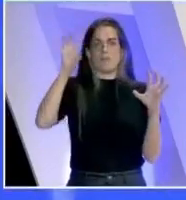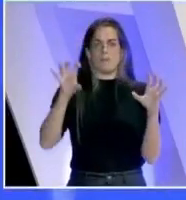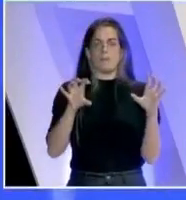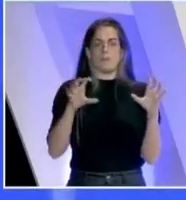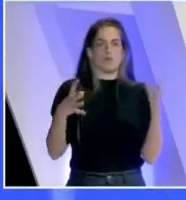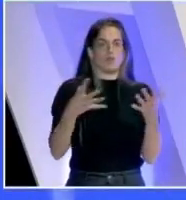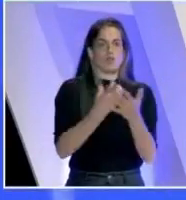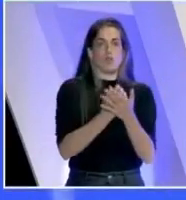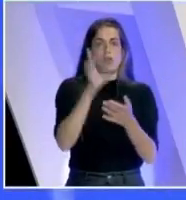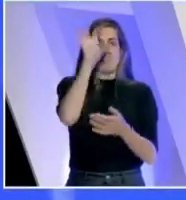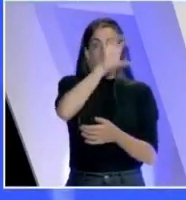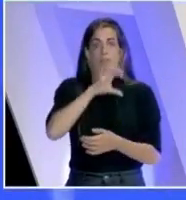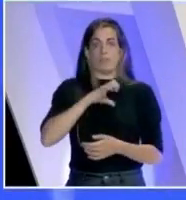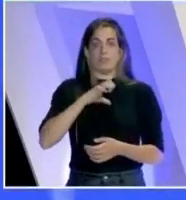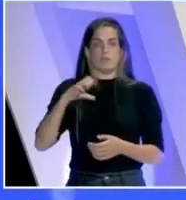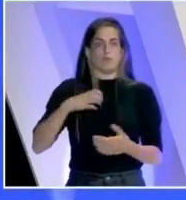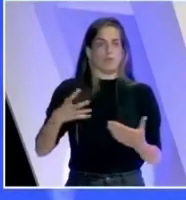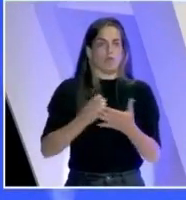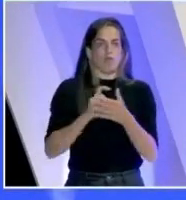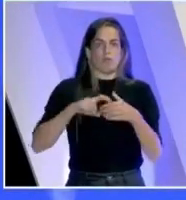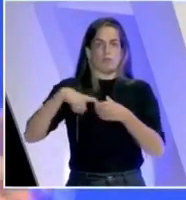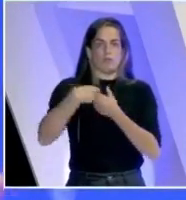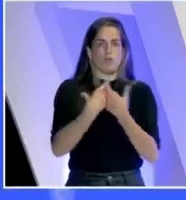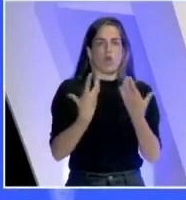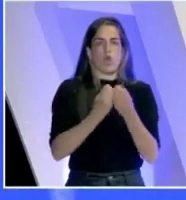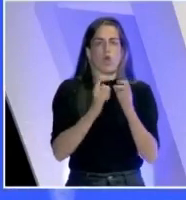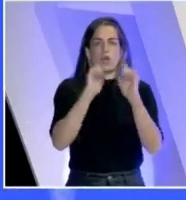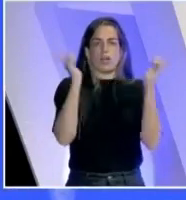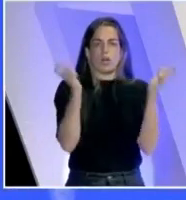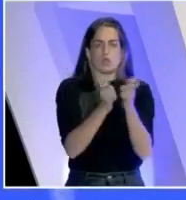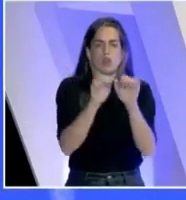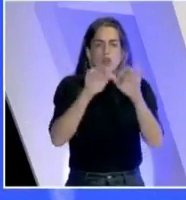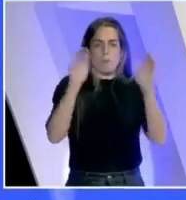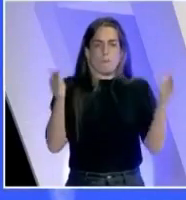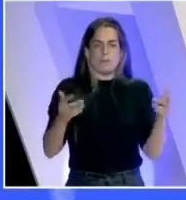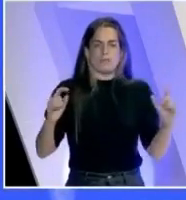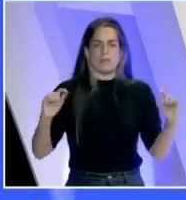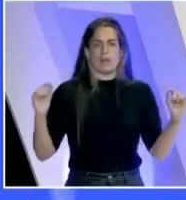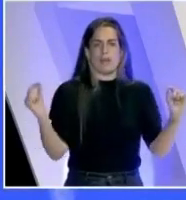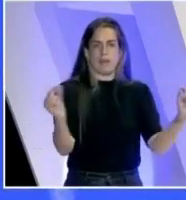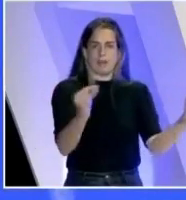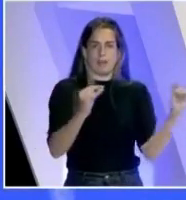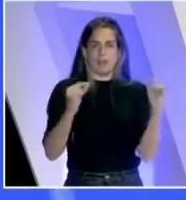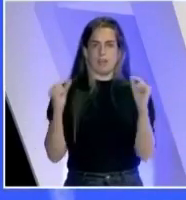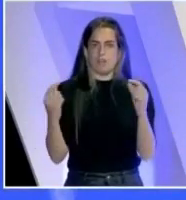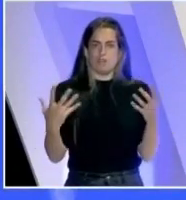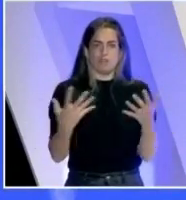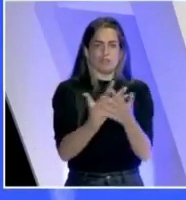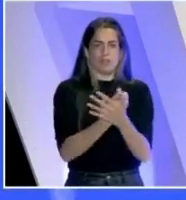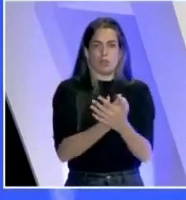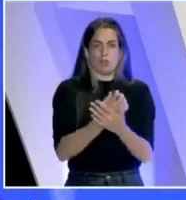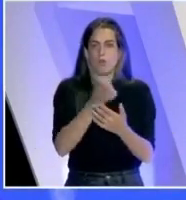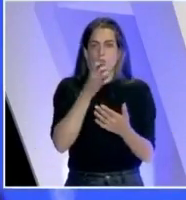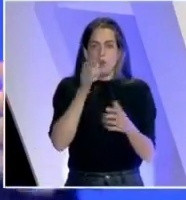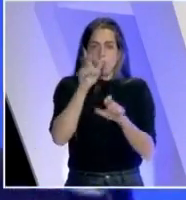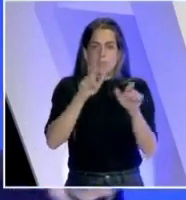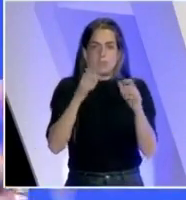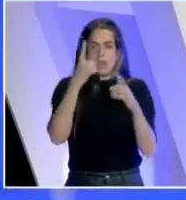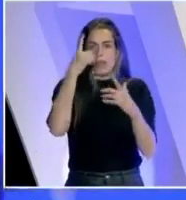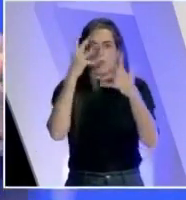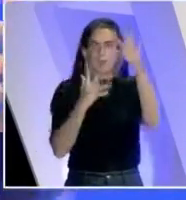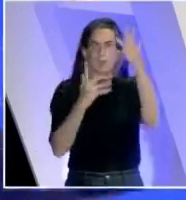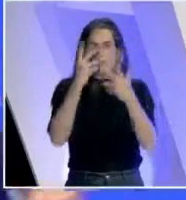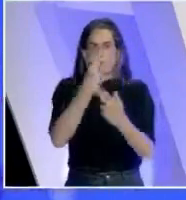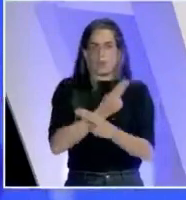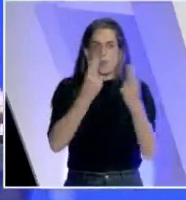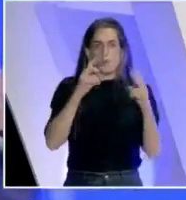y ciudades autónomas, con reuniones bilaterales, con mesas redondas que se van a articular a través de centenares de administraciones públicas,